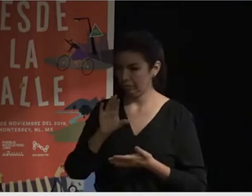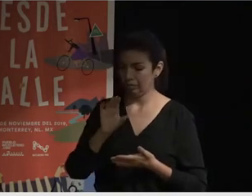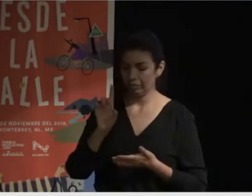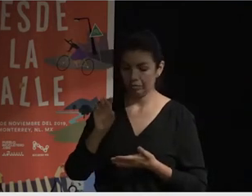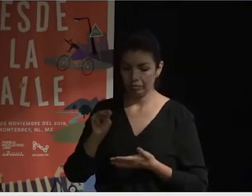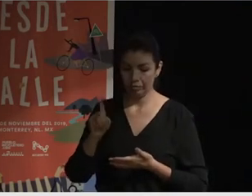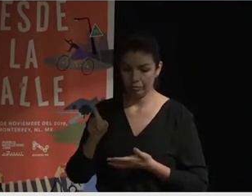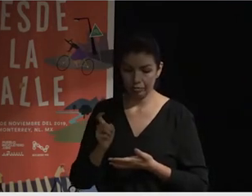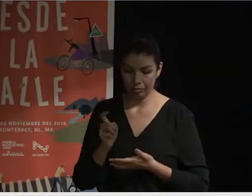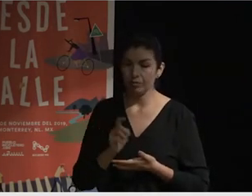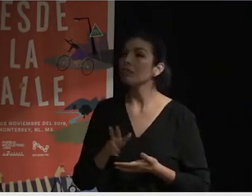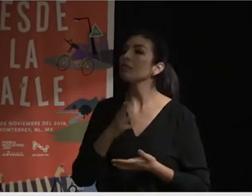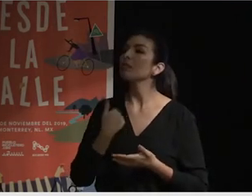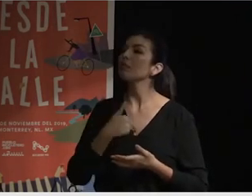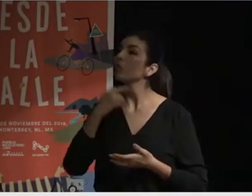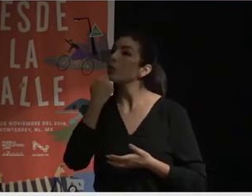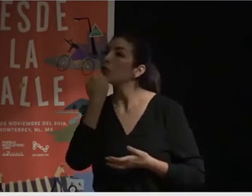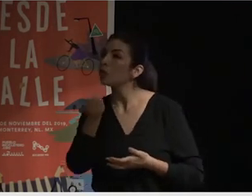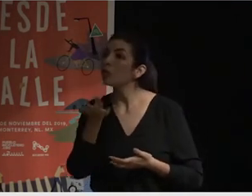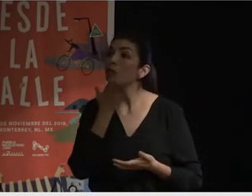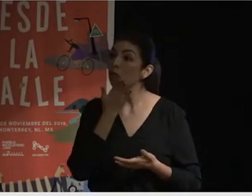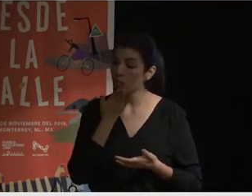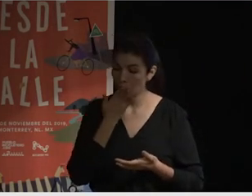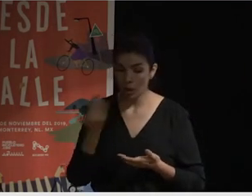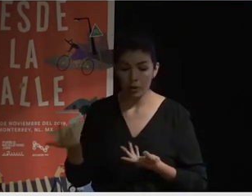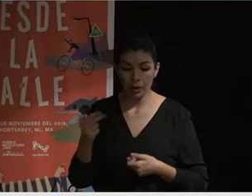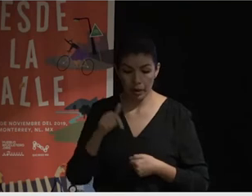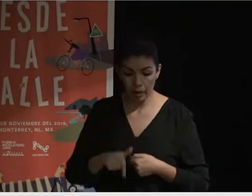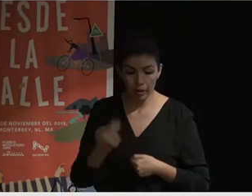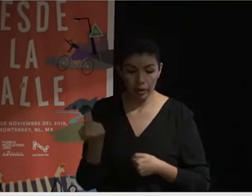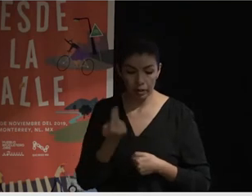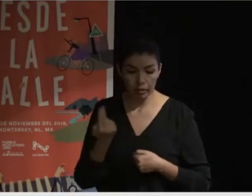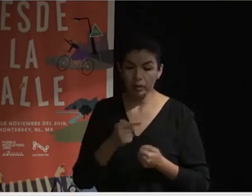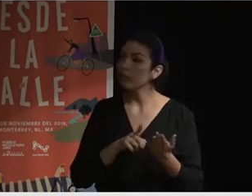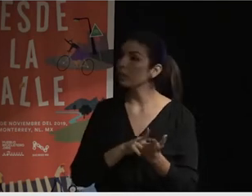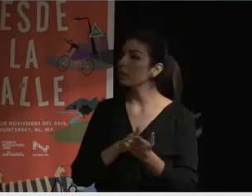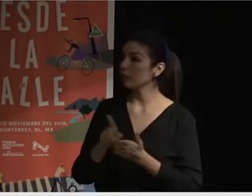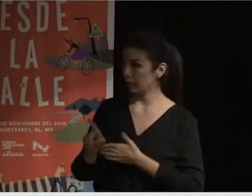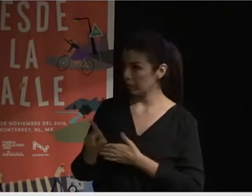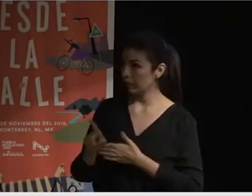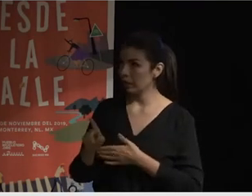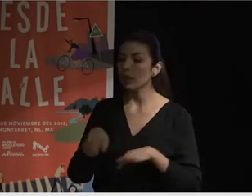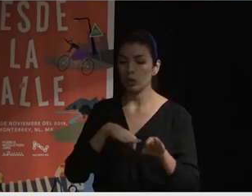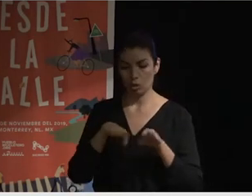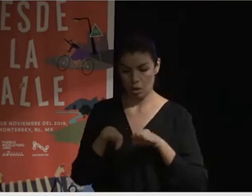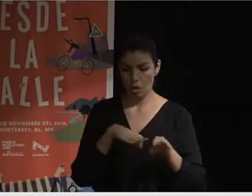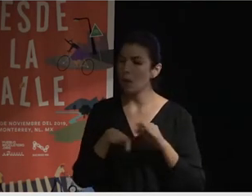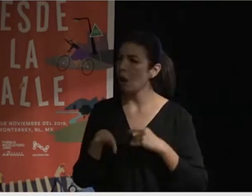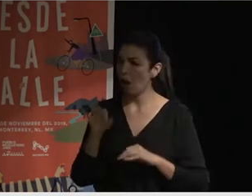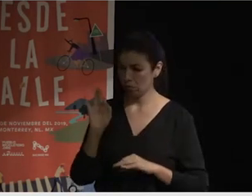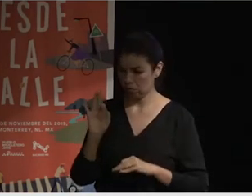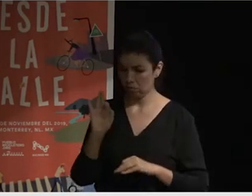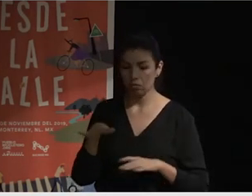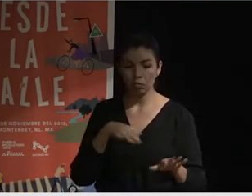nos decíamos, bueno, y el derecho al trabajo y el derecho a la movilidad son parte de ello, ¿no? Pero pareciera que en las calles están chocando esos, ¿no? Entonces decíamos,